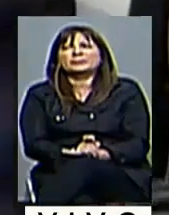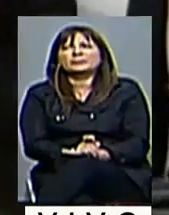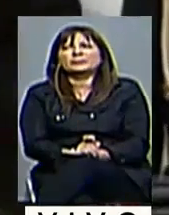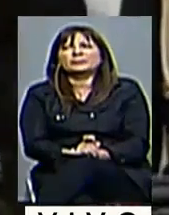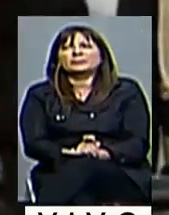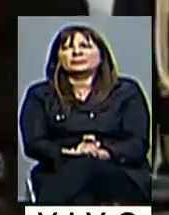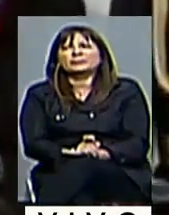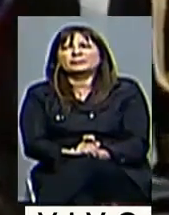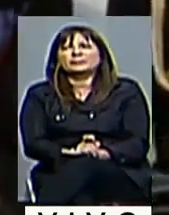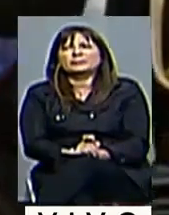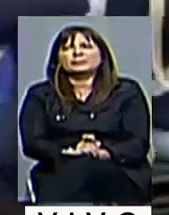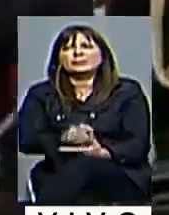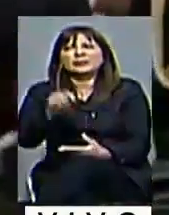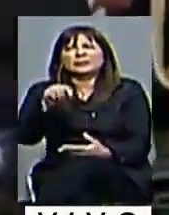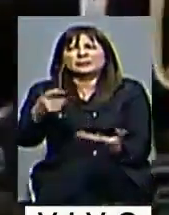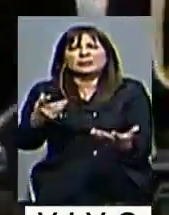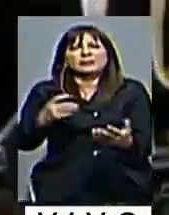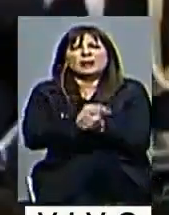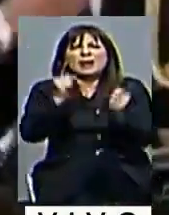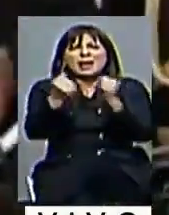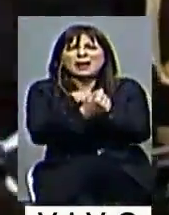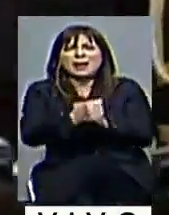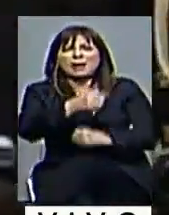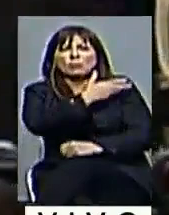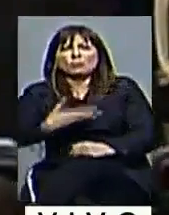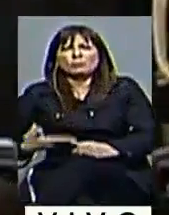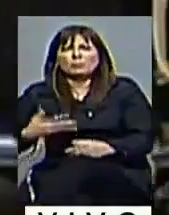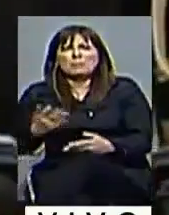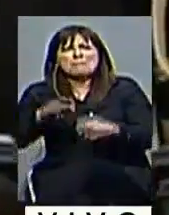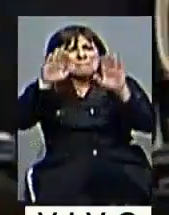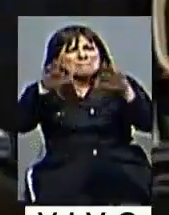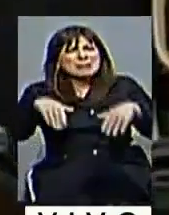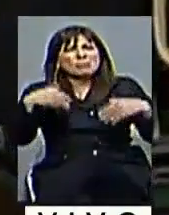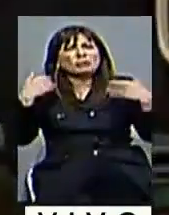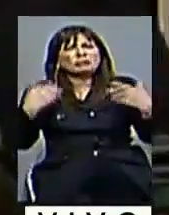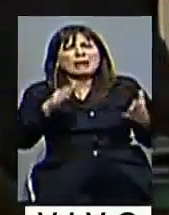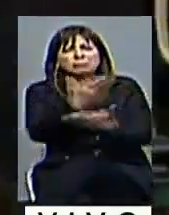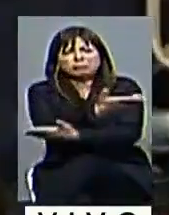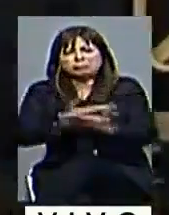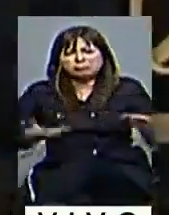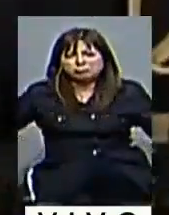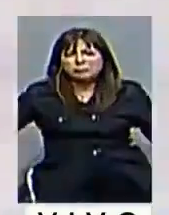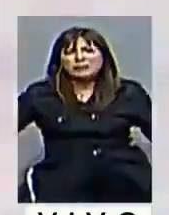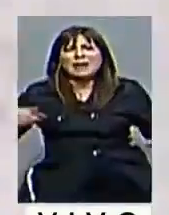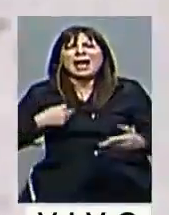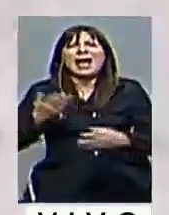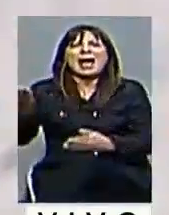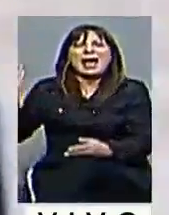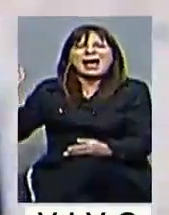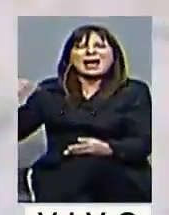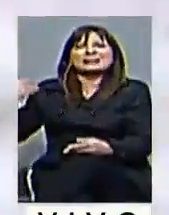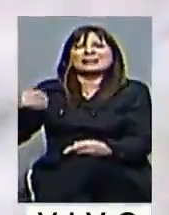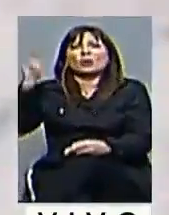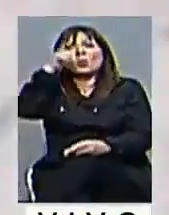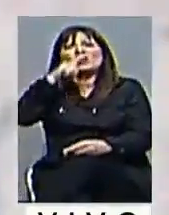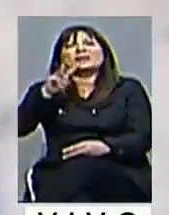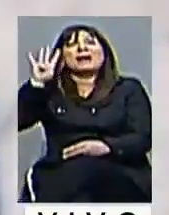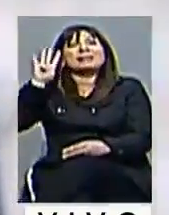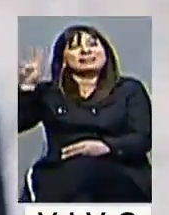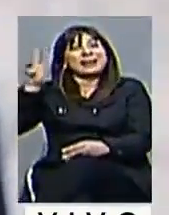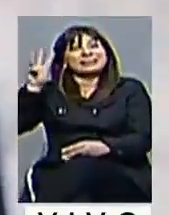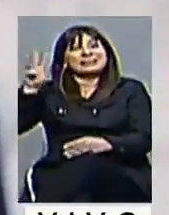La postal ya es conocida. El cambio de banda será entre los mismos que la han intercambiado en ocasiones anteriores tras las últimas tres